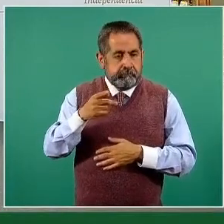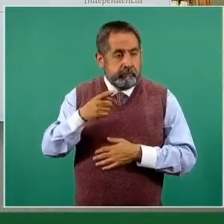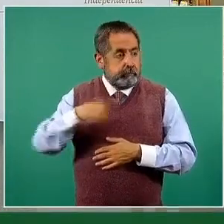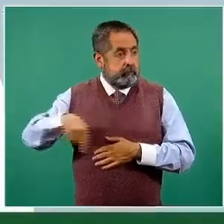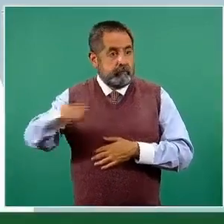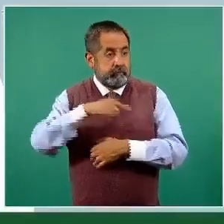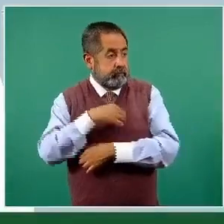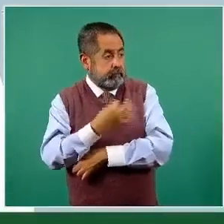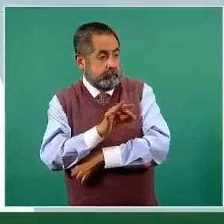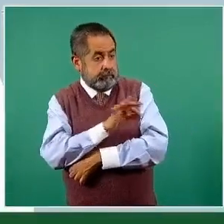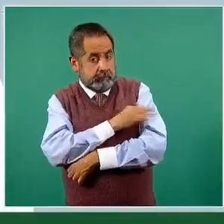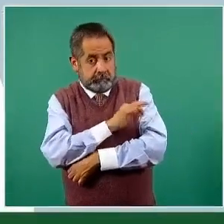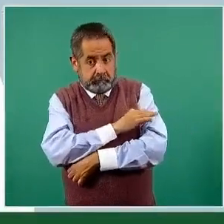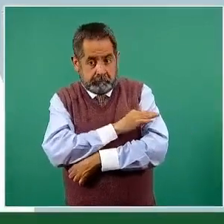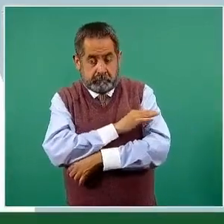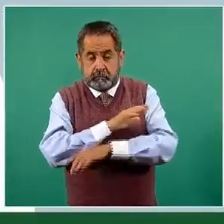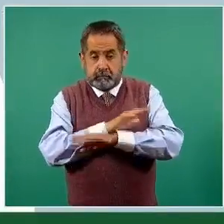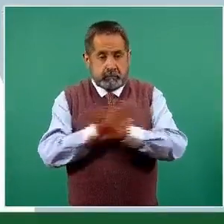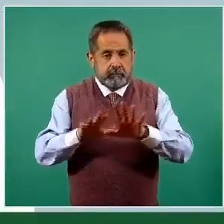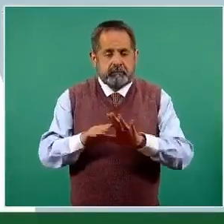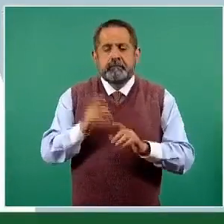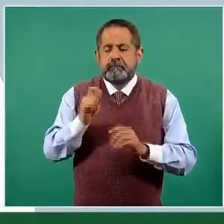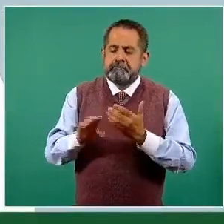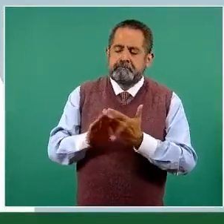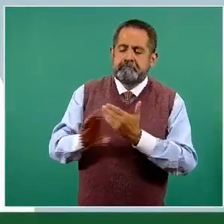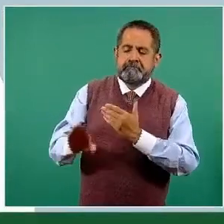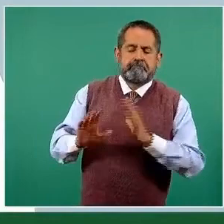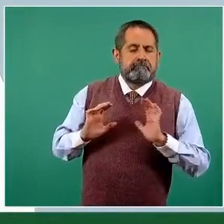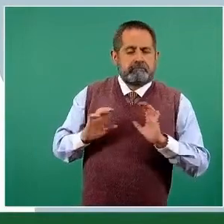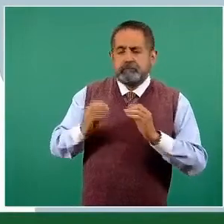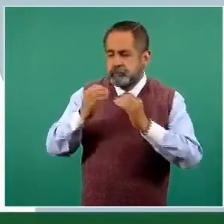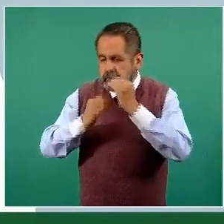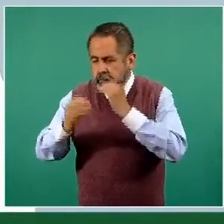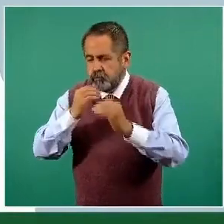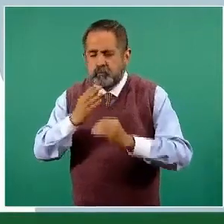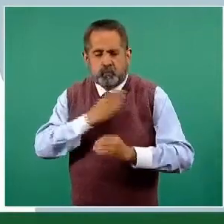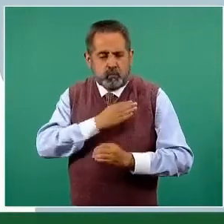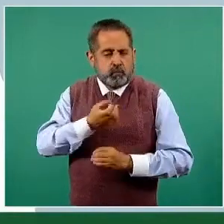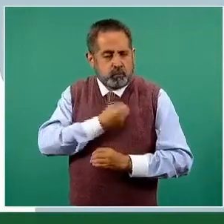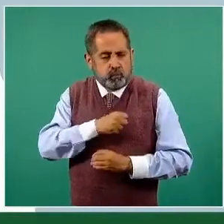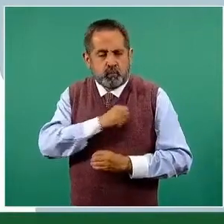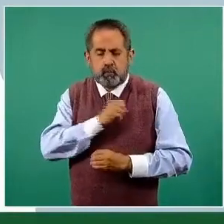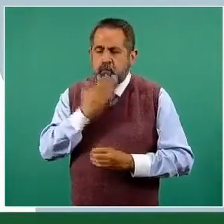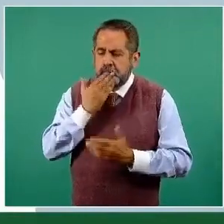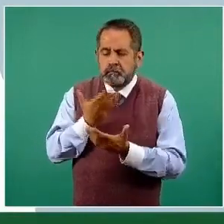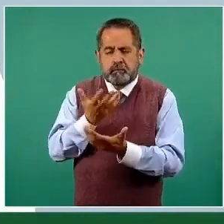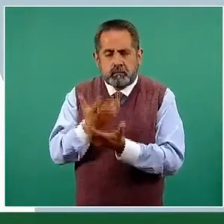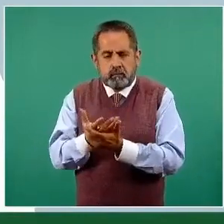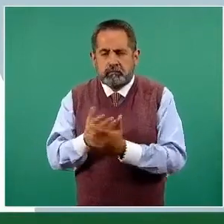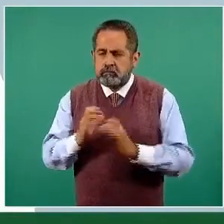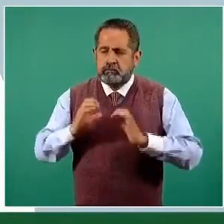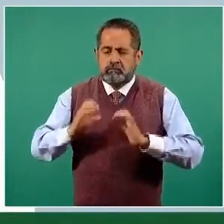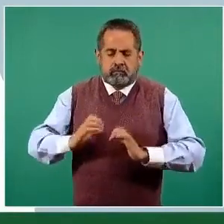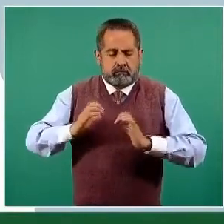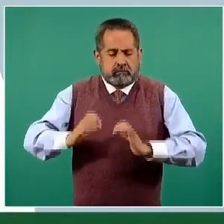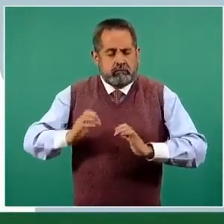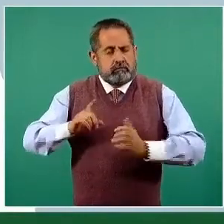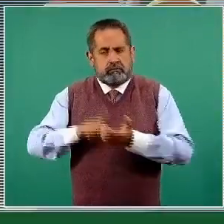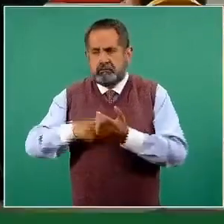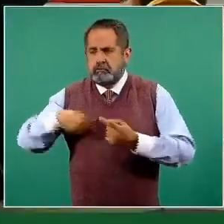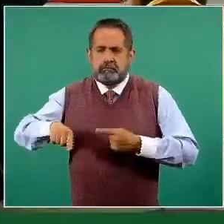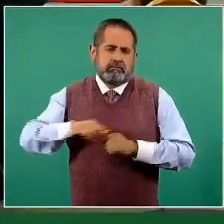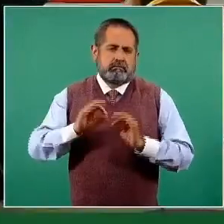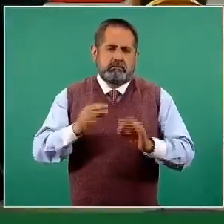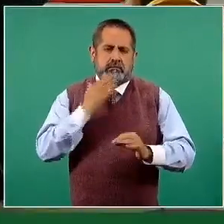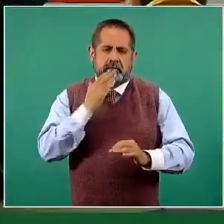vamos a recibir nuestra vacuna deberíamos estar bien alimentados, bien descansados y bien controlados de nuestras enfermedades con las que pudiéramos